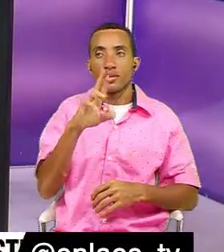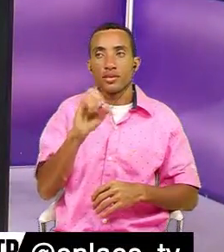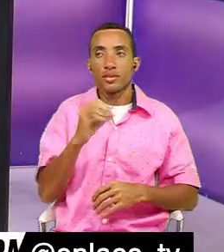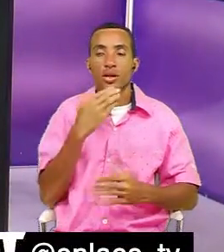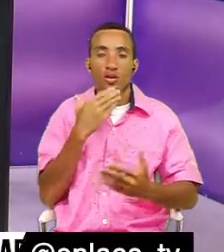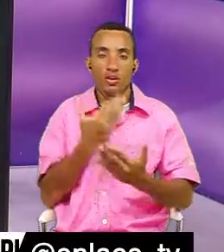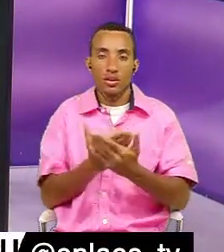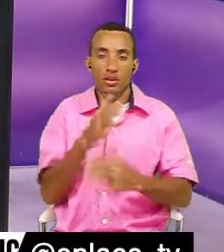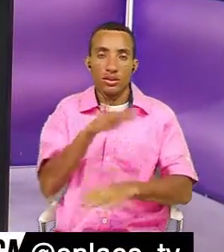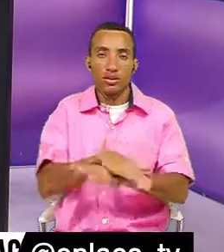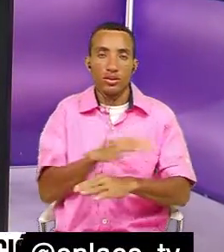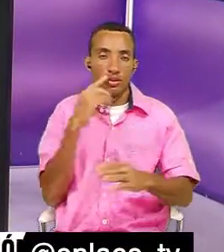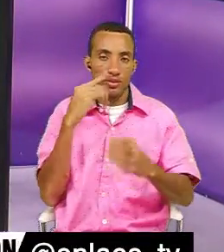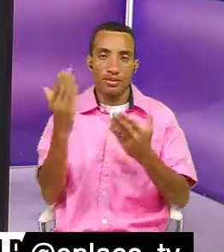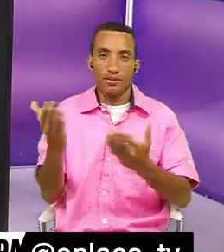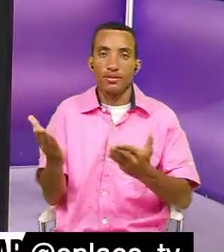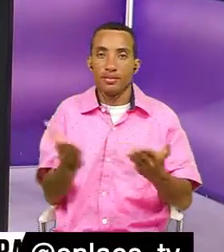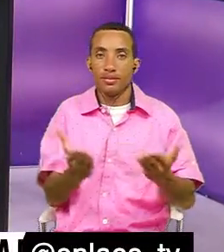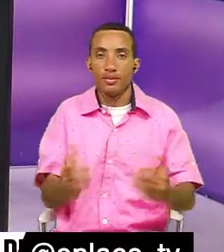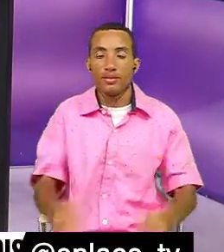tardes, adelante con la información.